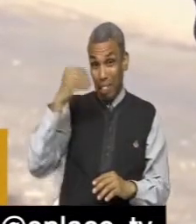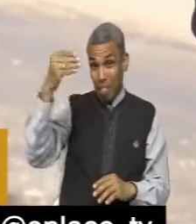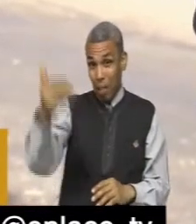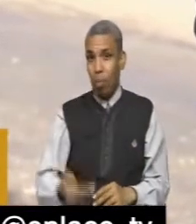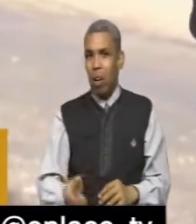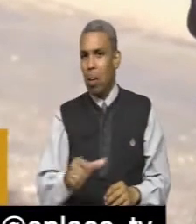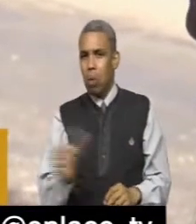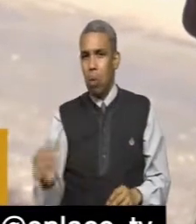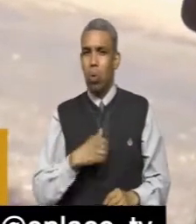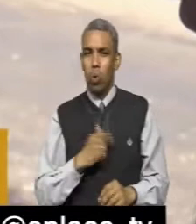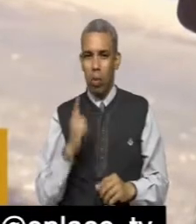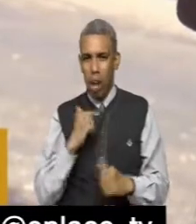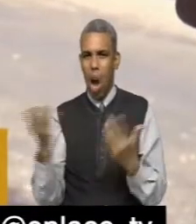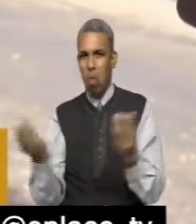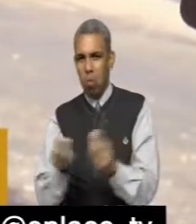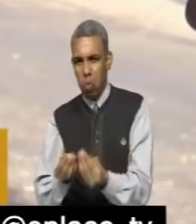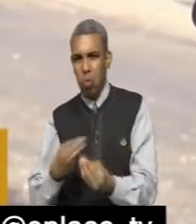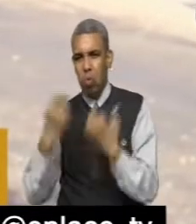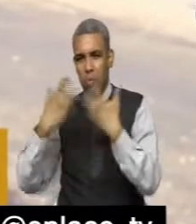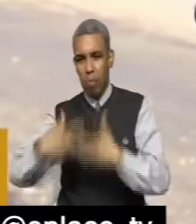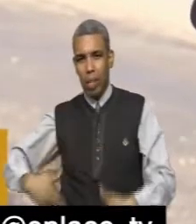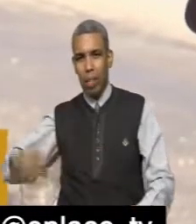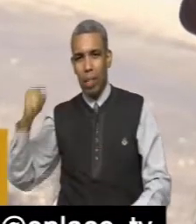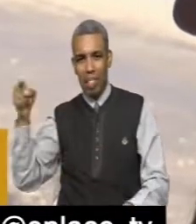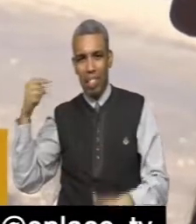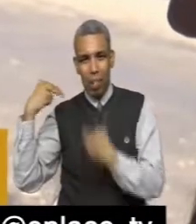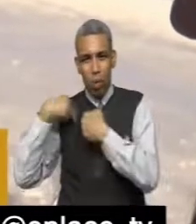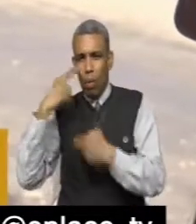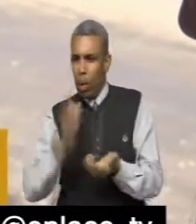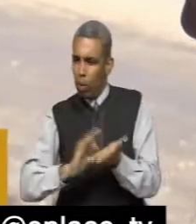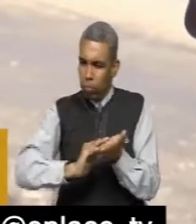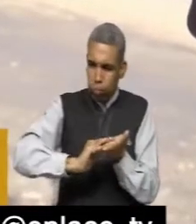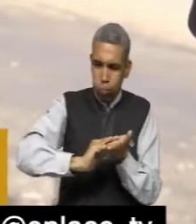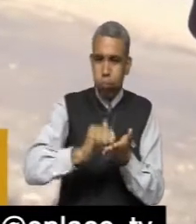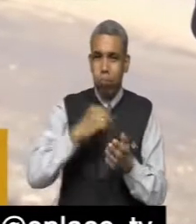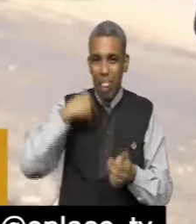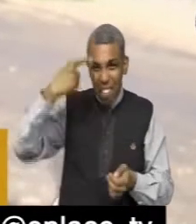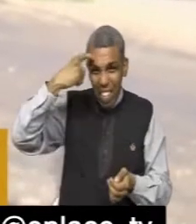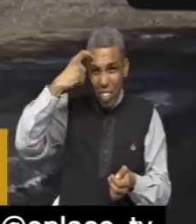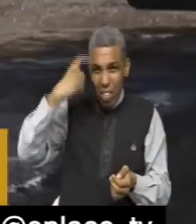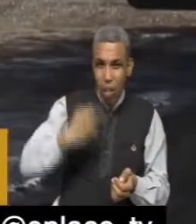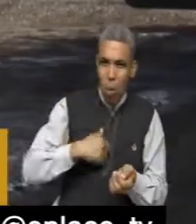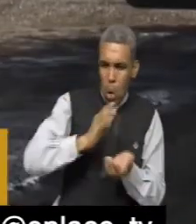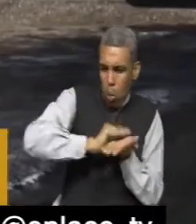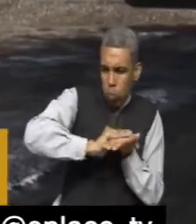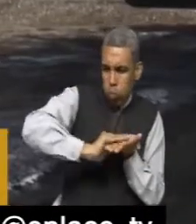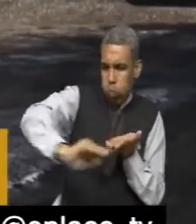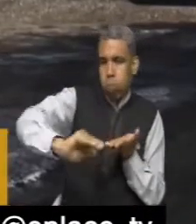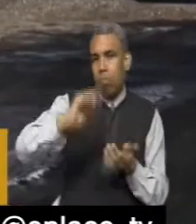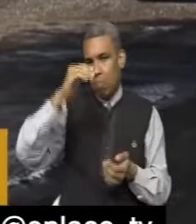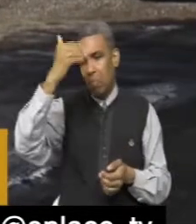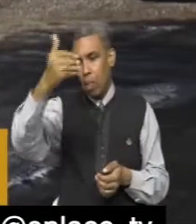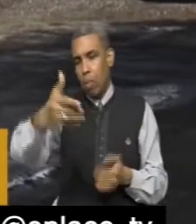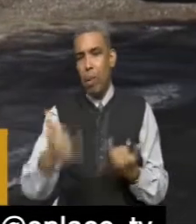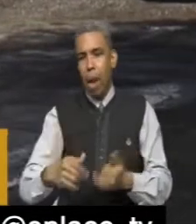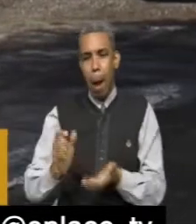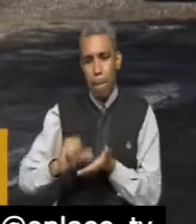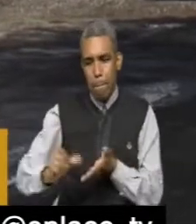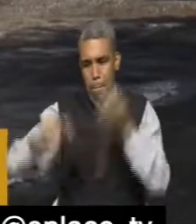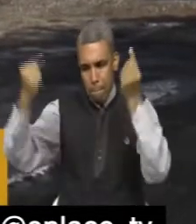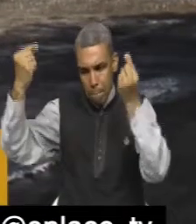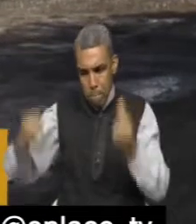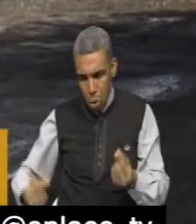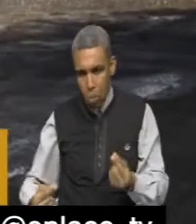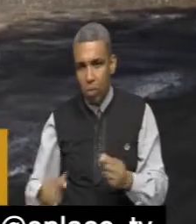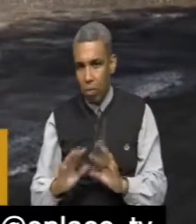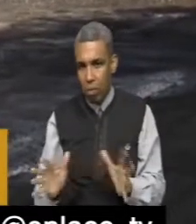ejecutando. Eso nos va a dar un valor para poder posteriormente ejecutar esos trabajos. Los puntos más críticos entre la puerta del 11